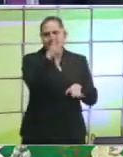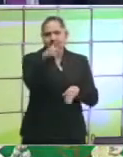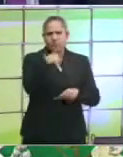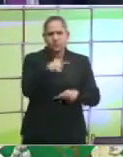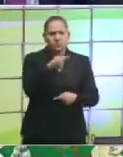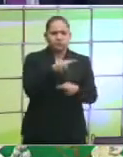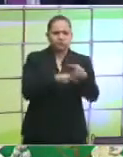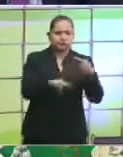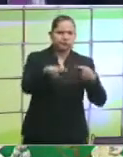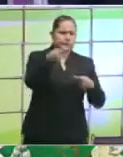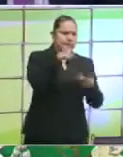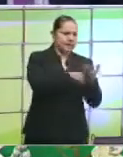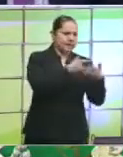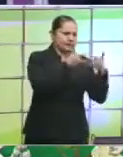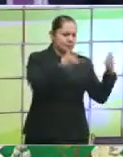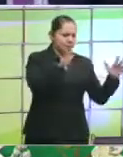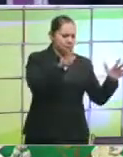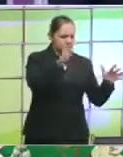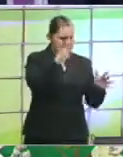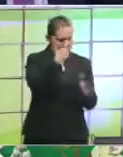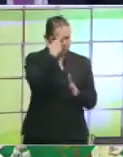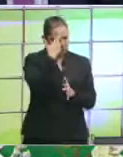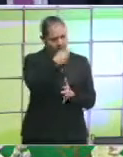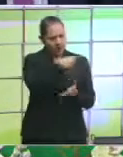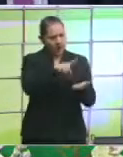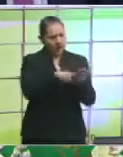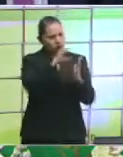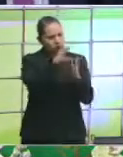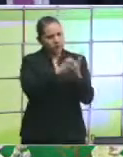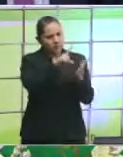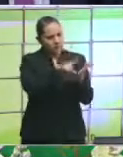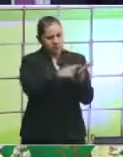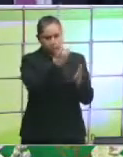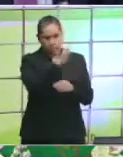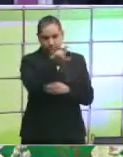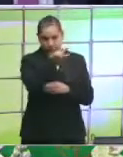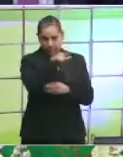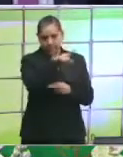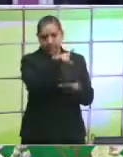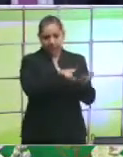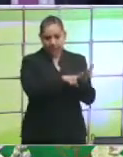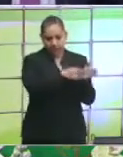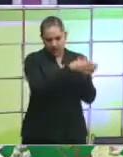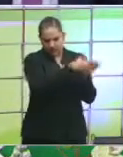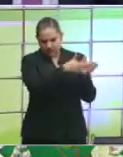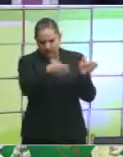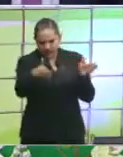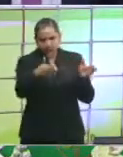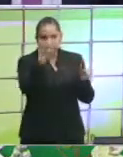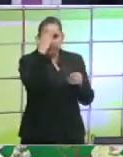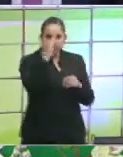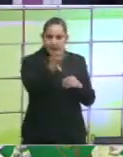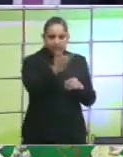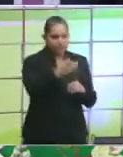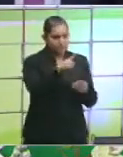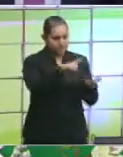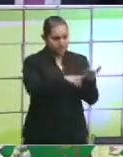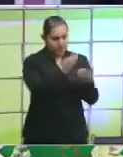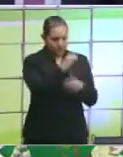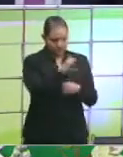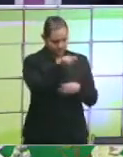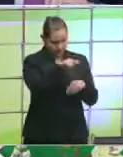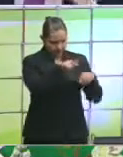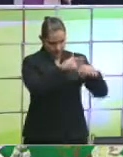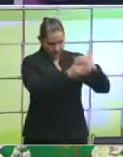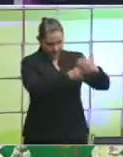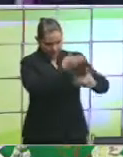en la constitución de 17 las primeras sentencias después de constitución de 17 las que salen con la quinta época eran sentencias realmente muy